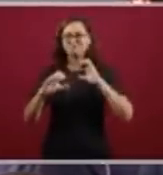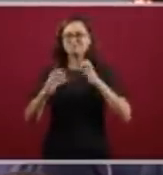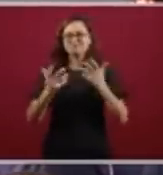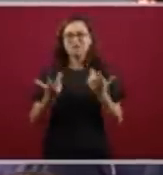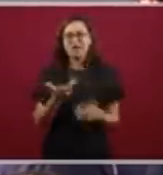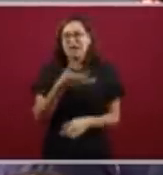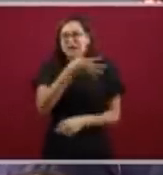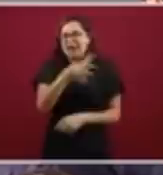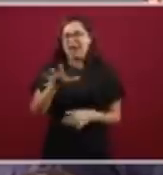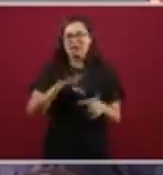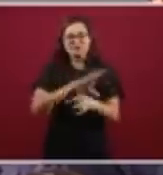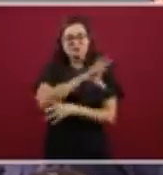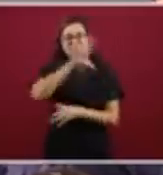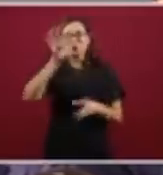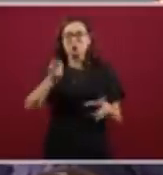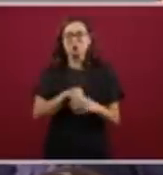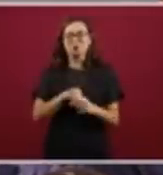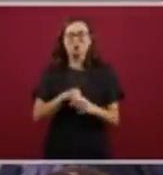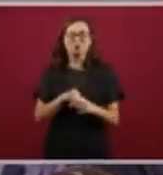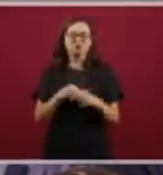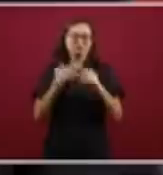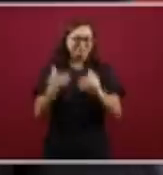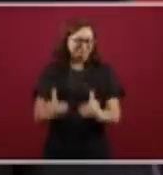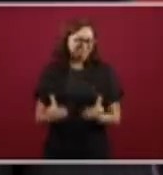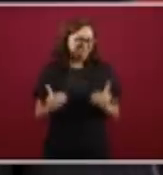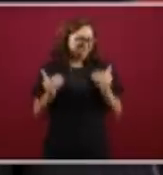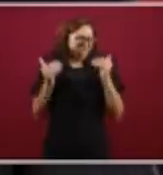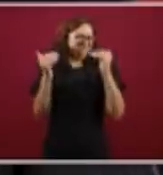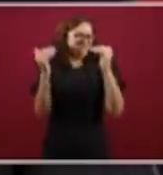en general. Va a ser un gran avance